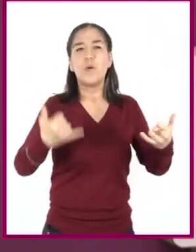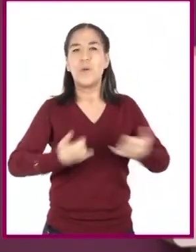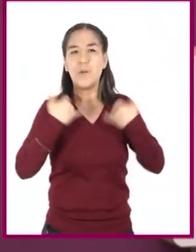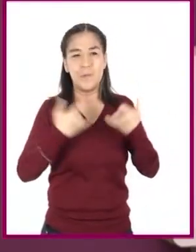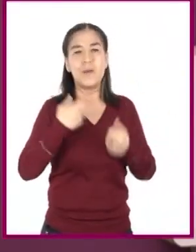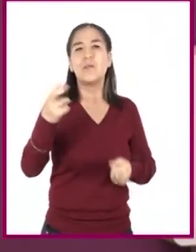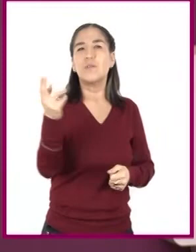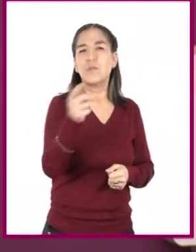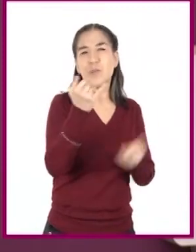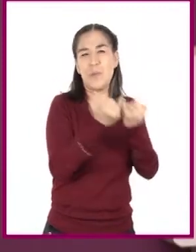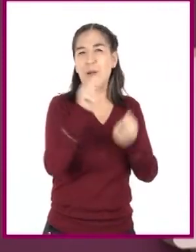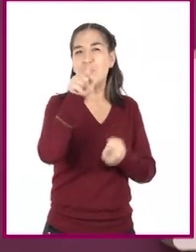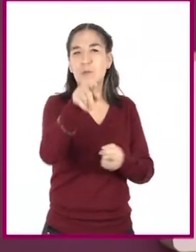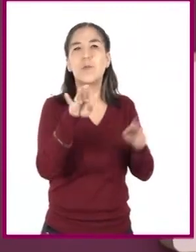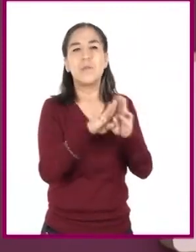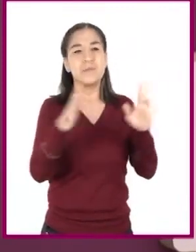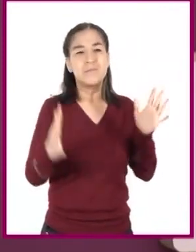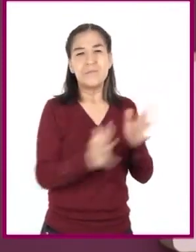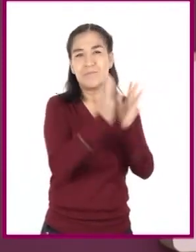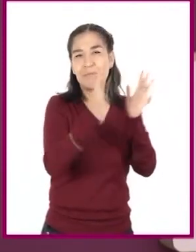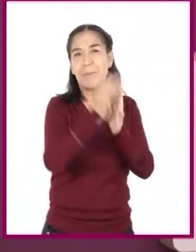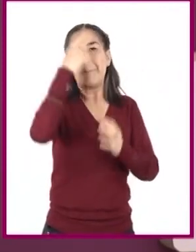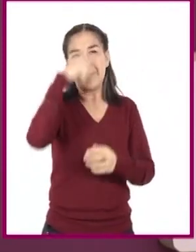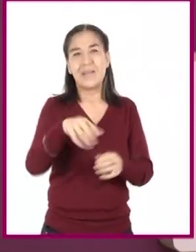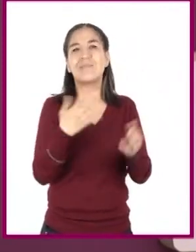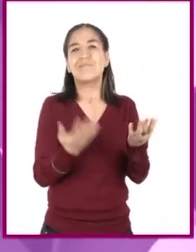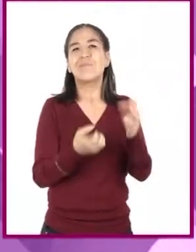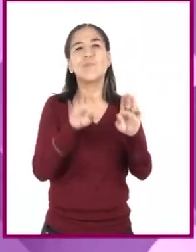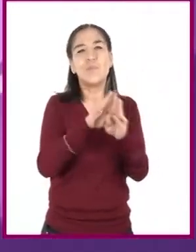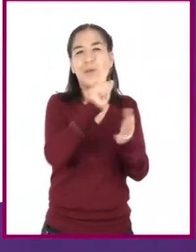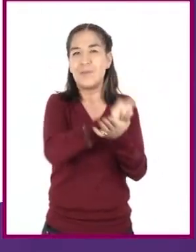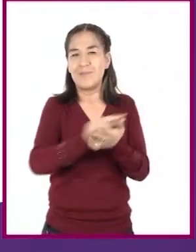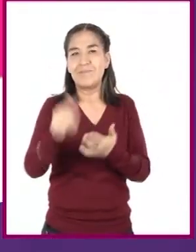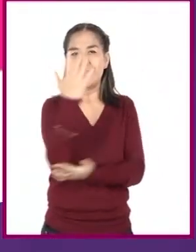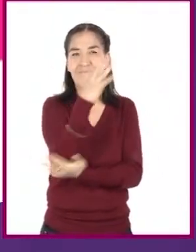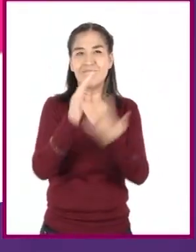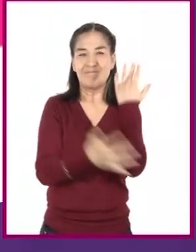han participado en acciones en pro de los desafíos ambientales.